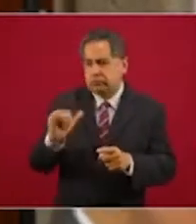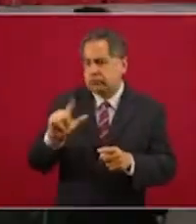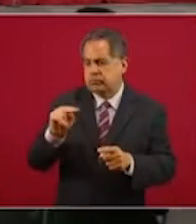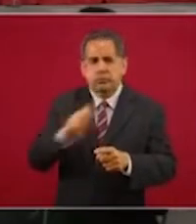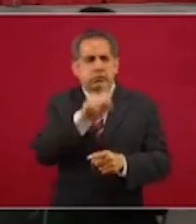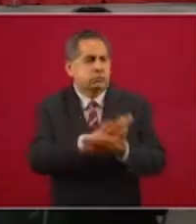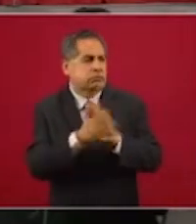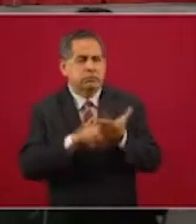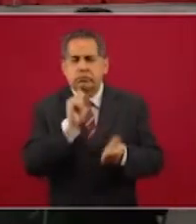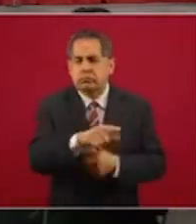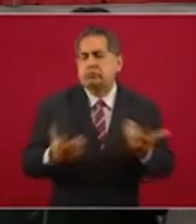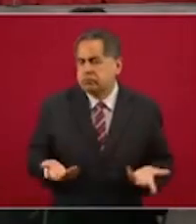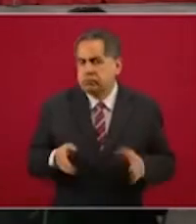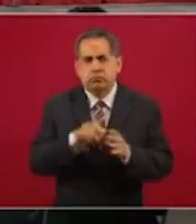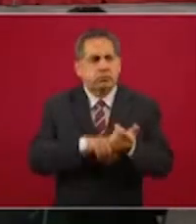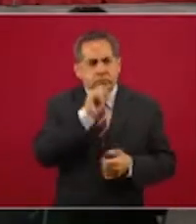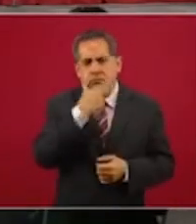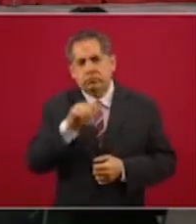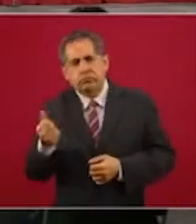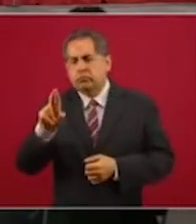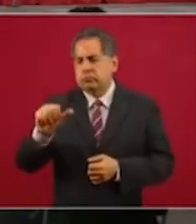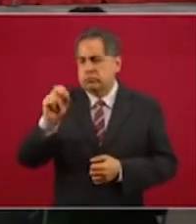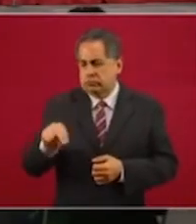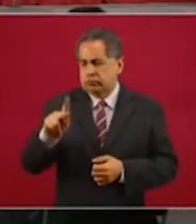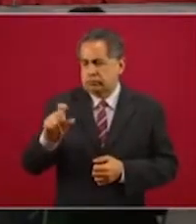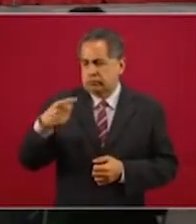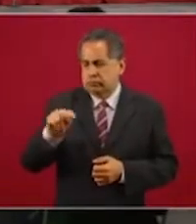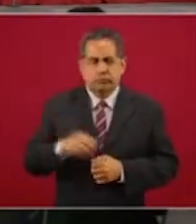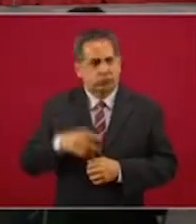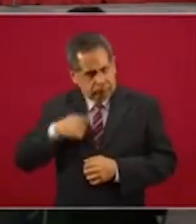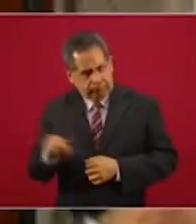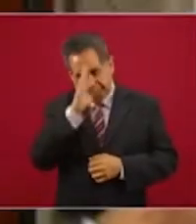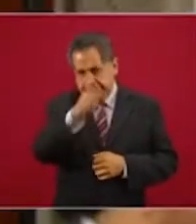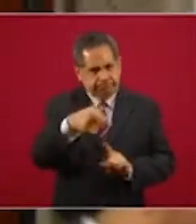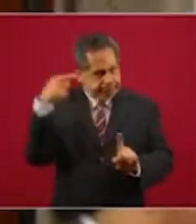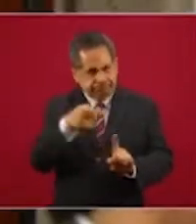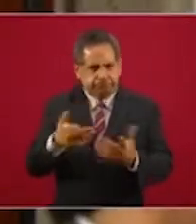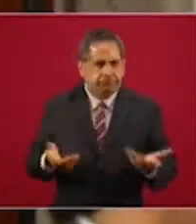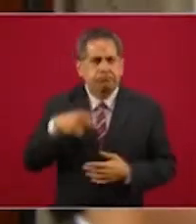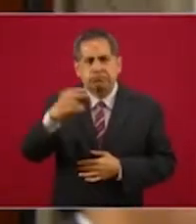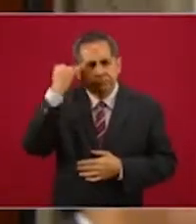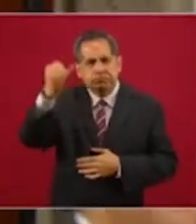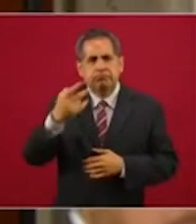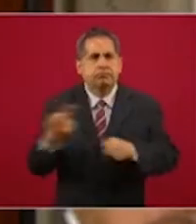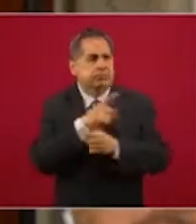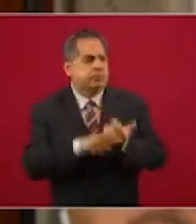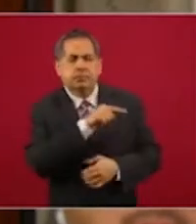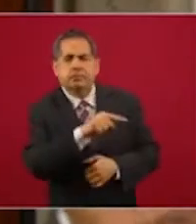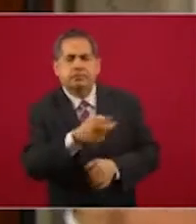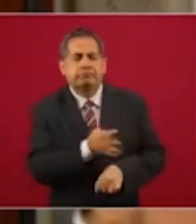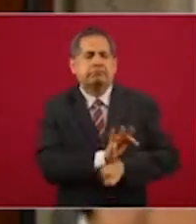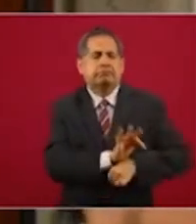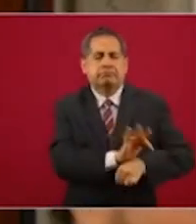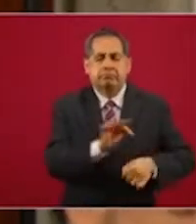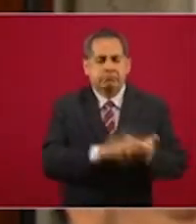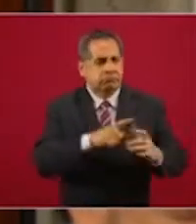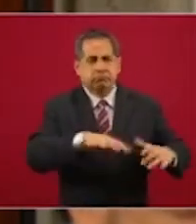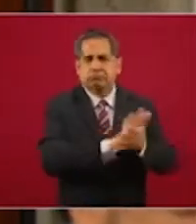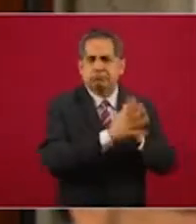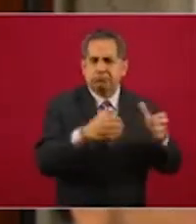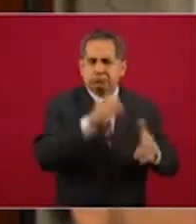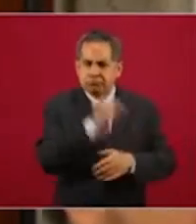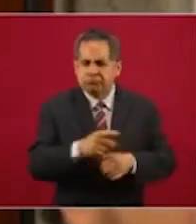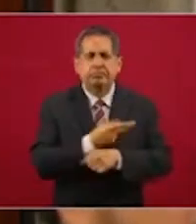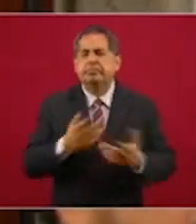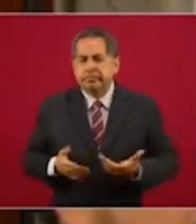luna y también en el caso de ramón pequeño yo presidente le preguntaría concretamente al respecto cuál es su postura ante estos personajes estarían protegiendo los intereses es tarea de